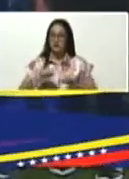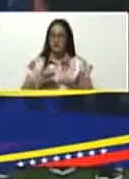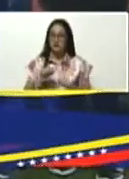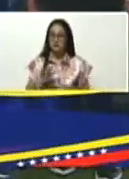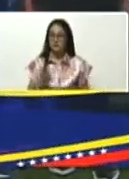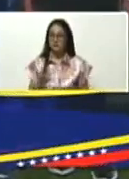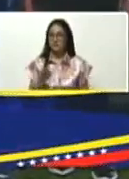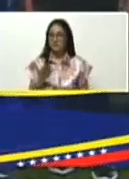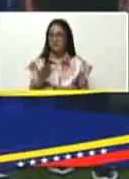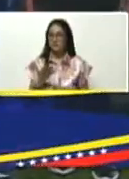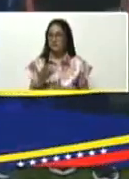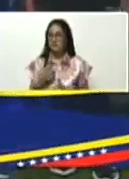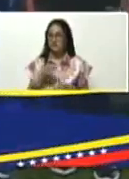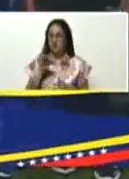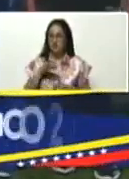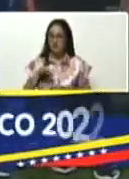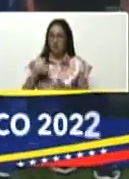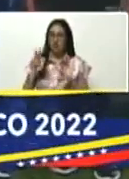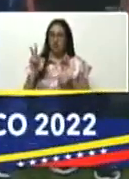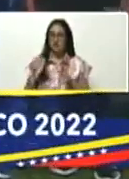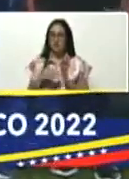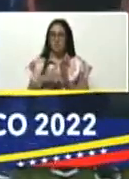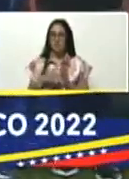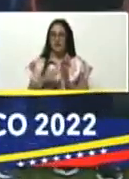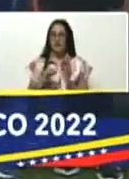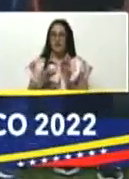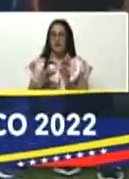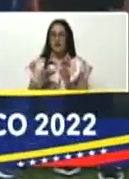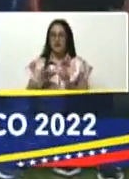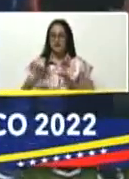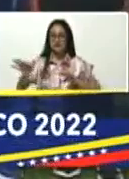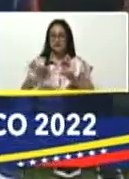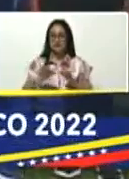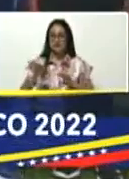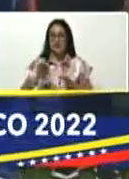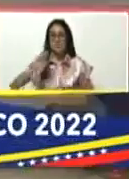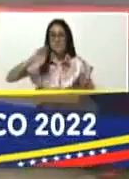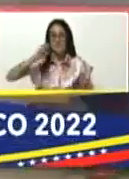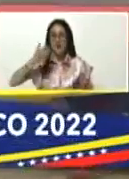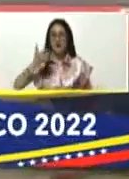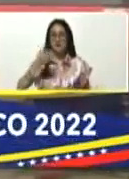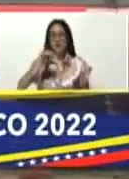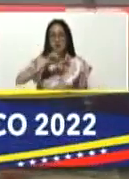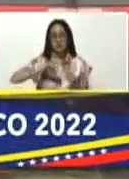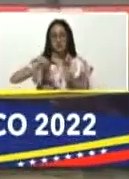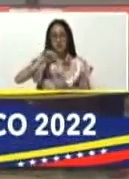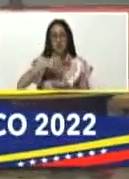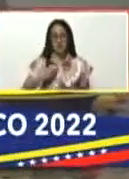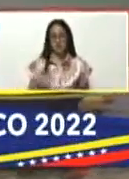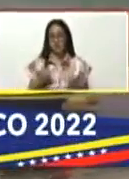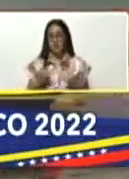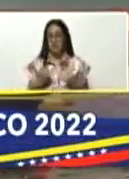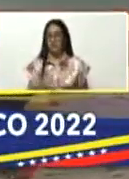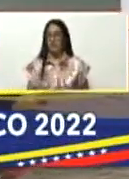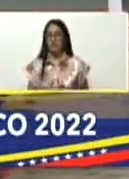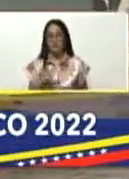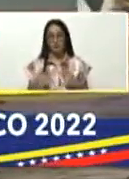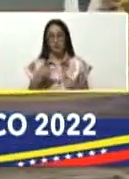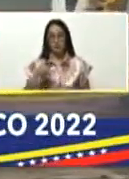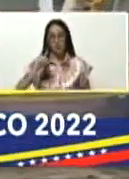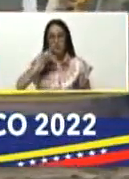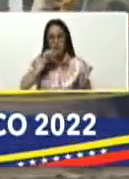presidente, nosotros sembramos 12.000 hectáreas de maíz. Y para autoconsumo, nosotros producimos